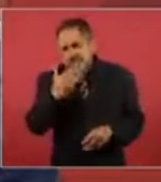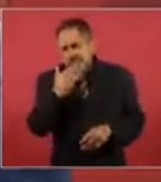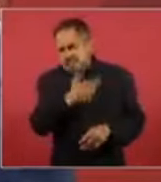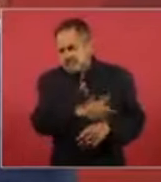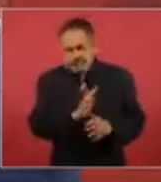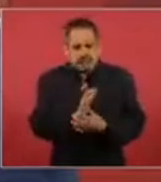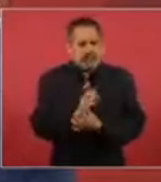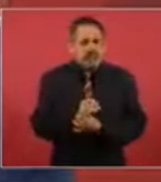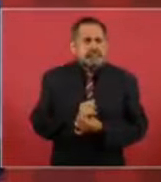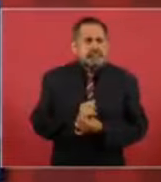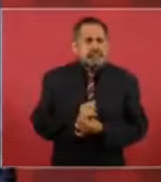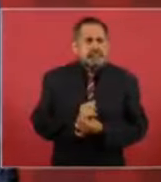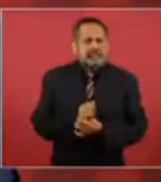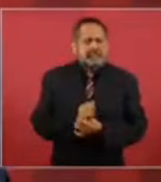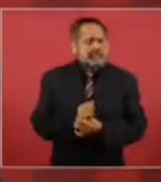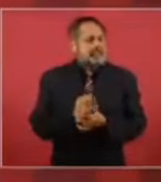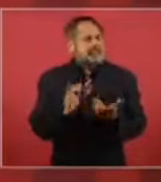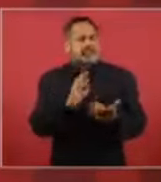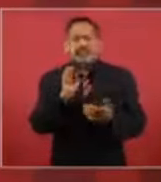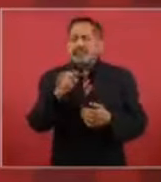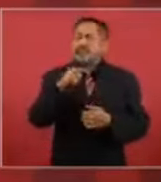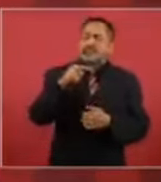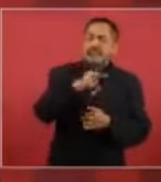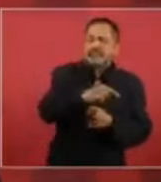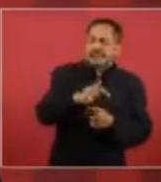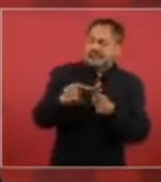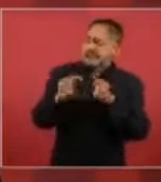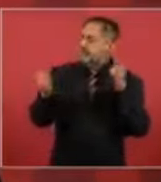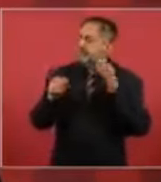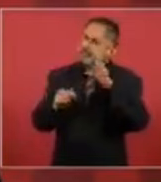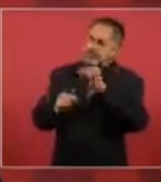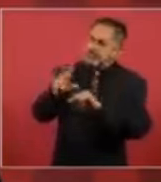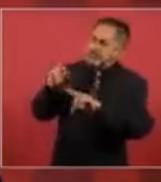y que haya oposición.